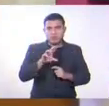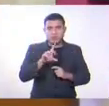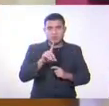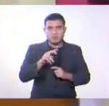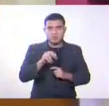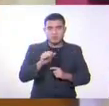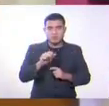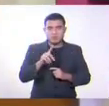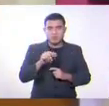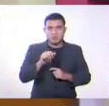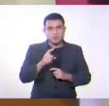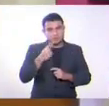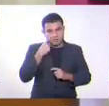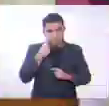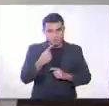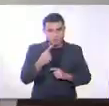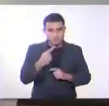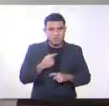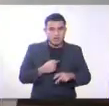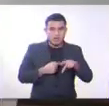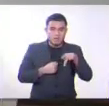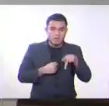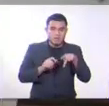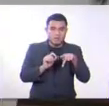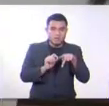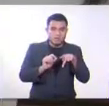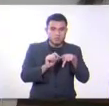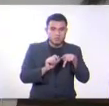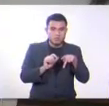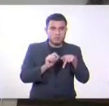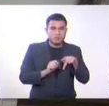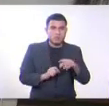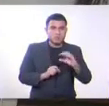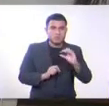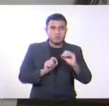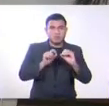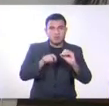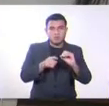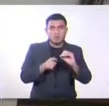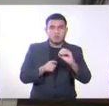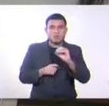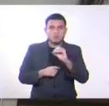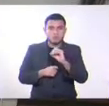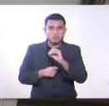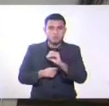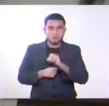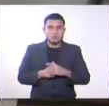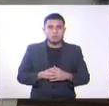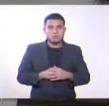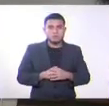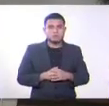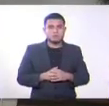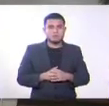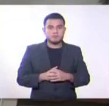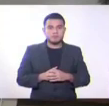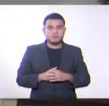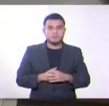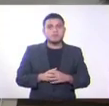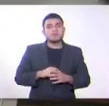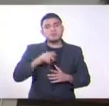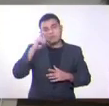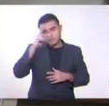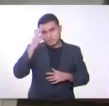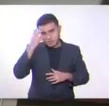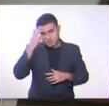Si el punto P es el 0,0, o sea, x sub 1 es 0 y y sub 1 es 0, Sí. significa que esto